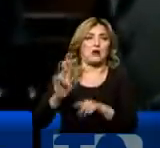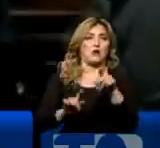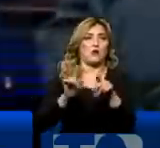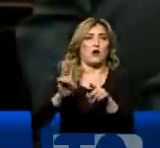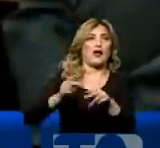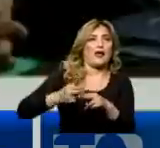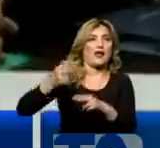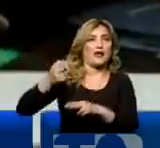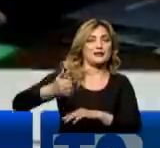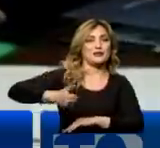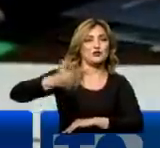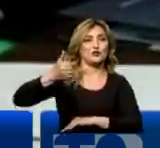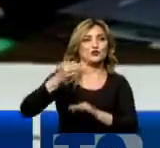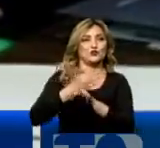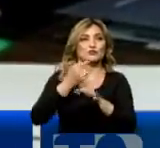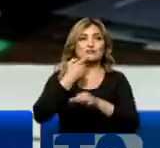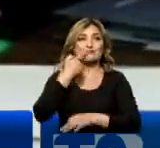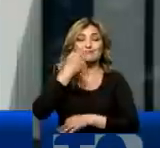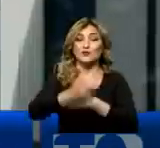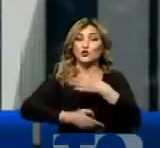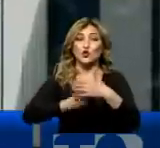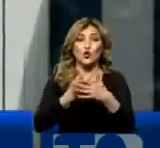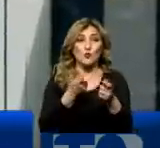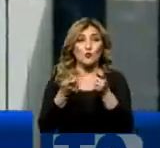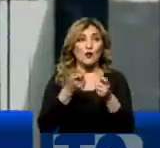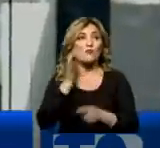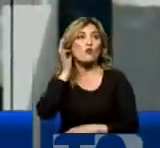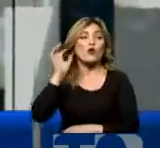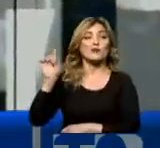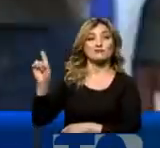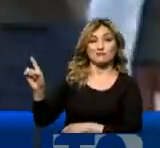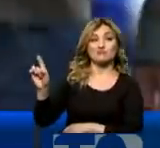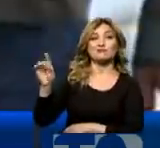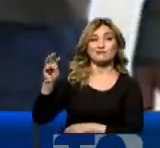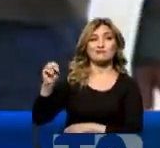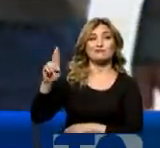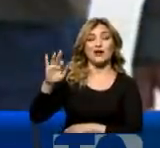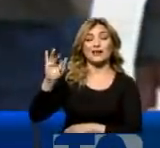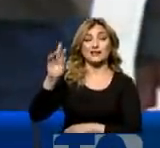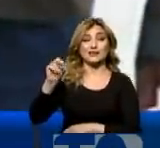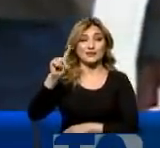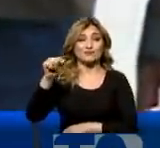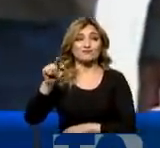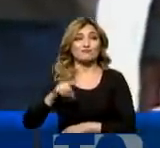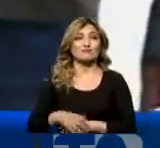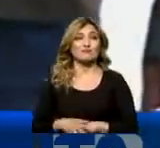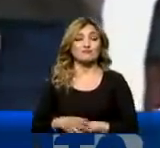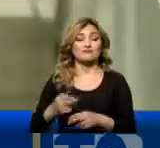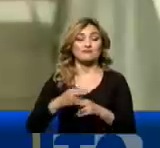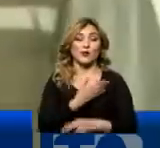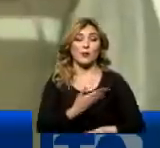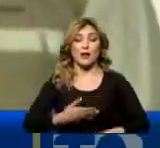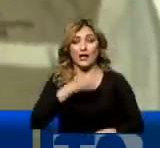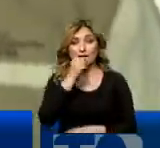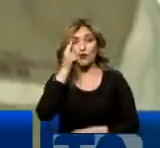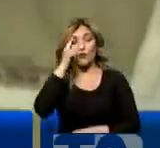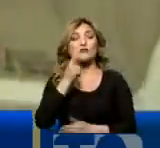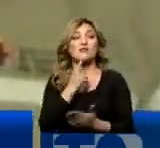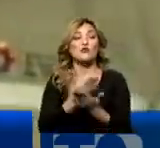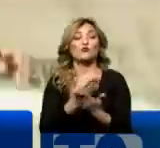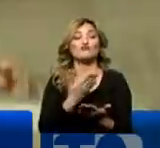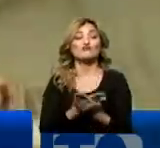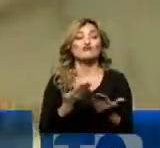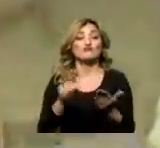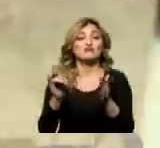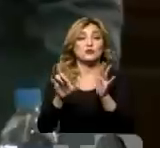altos funcionarios incluso han dicho que todo lo manejaba Pamela Martínez, o que simplemente, como el expresidente Rafael Correa, que las pruebas fueron